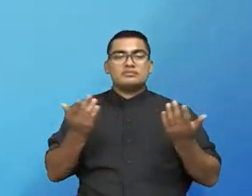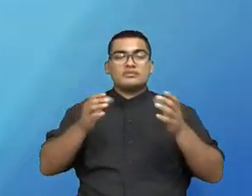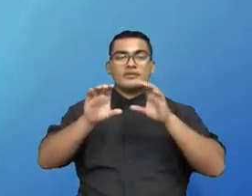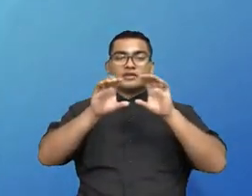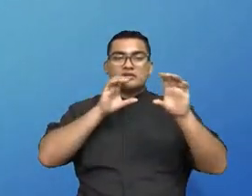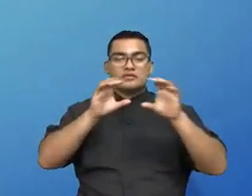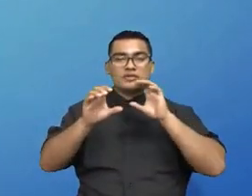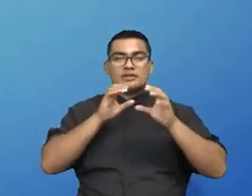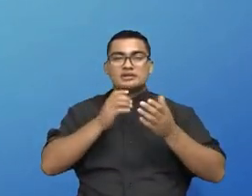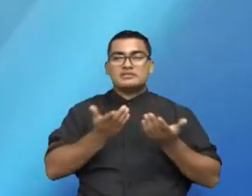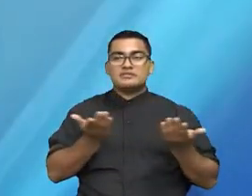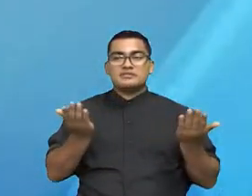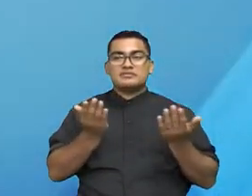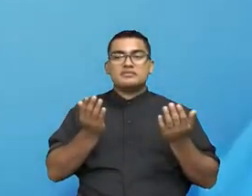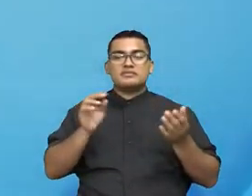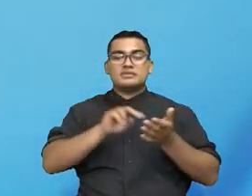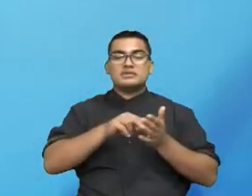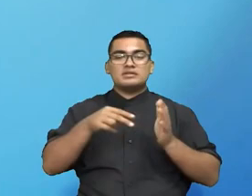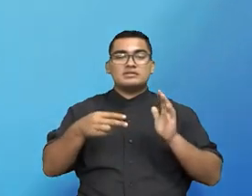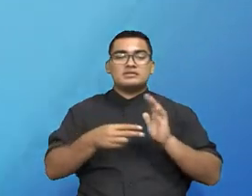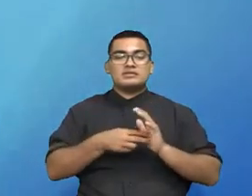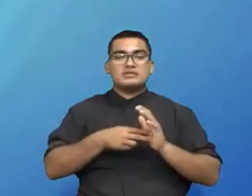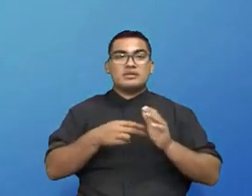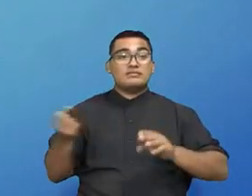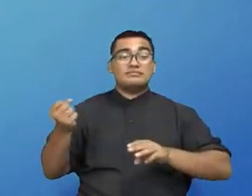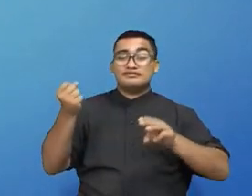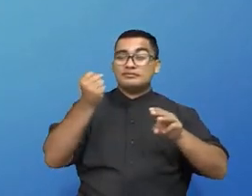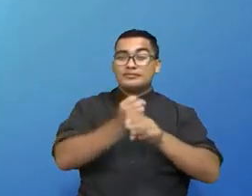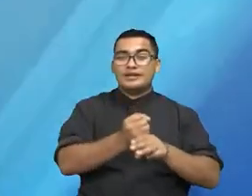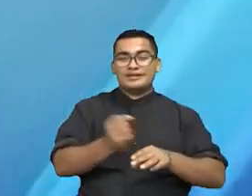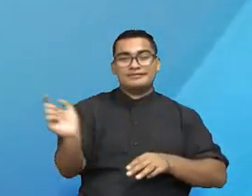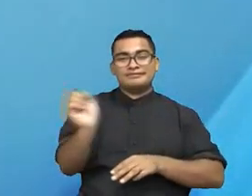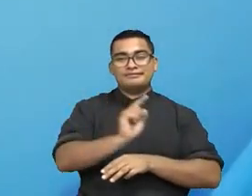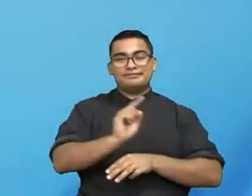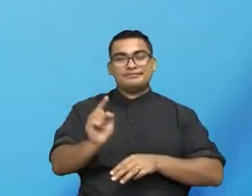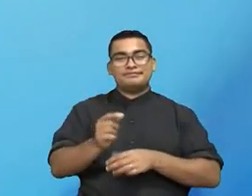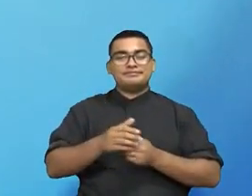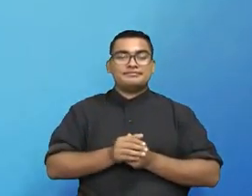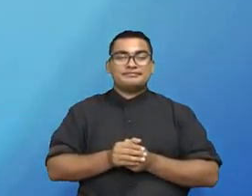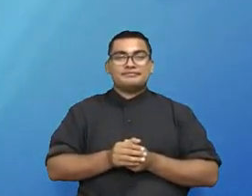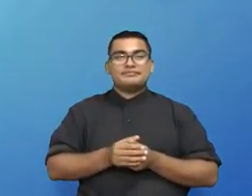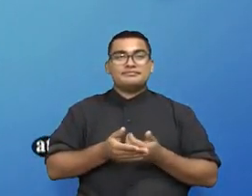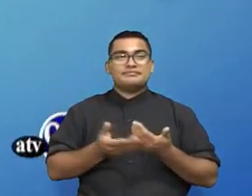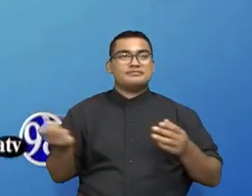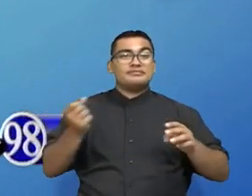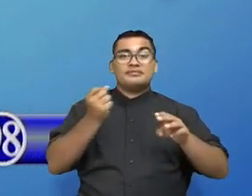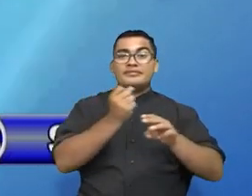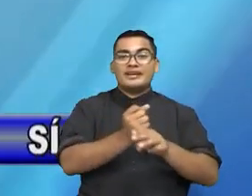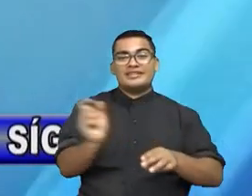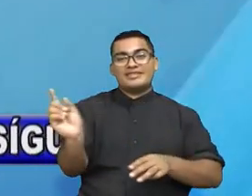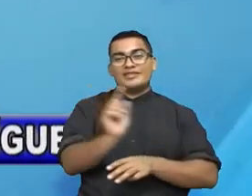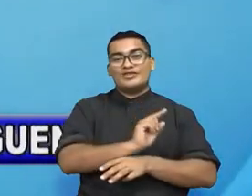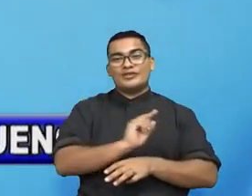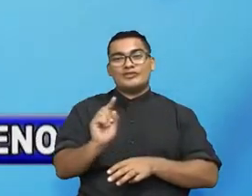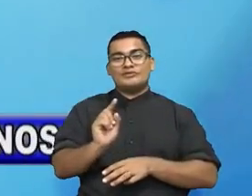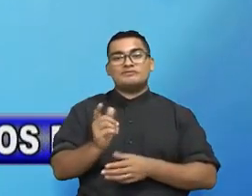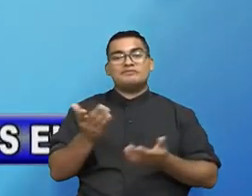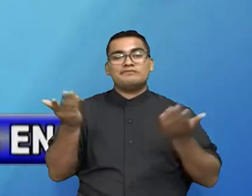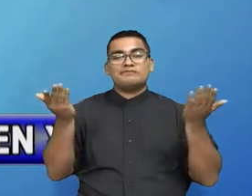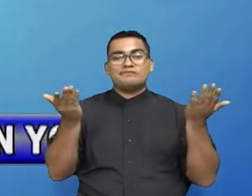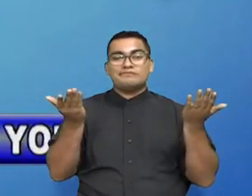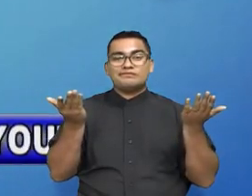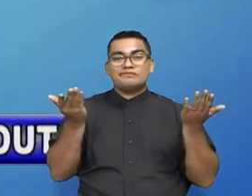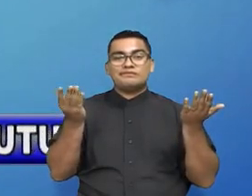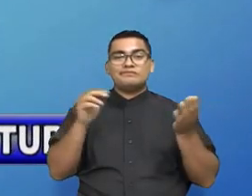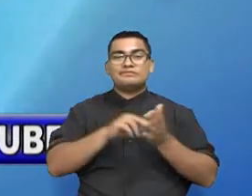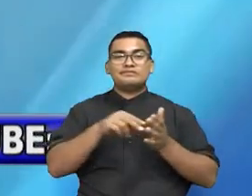comunicarnos no es asesinando. Por supuesto que no es asesinando. La manera civilizada